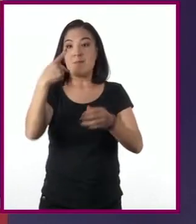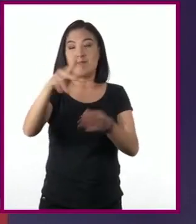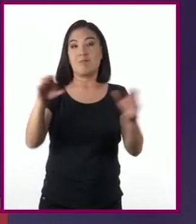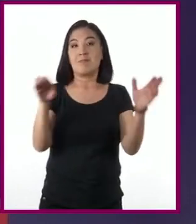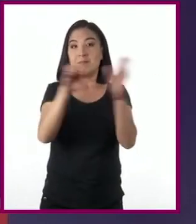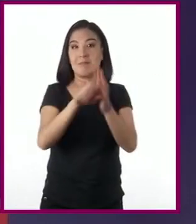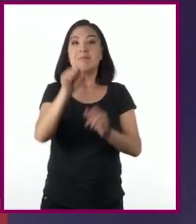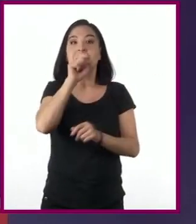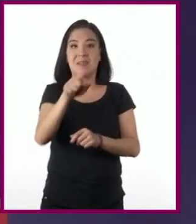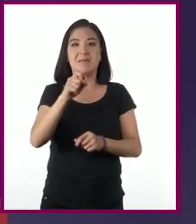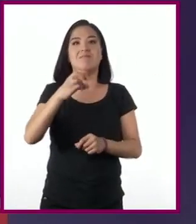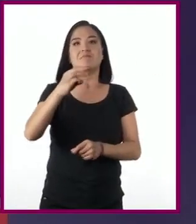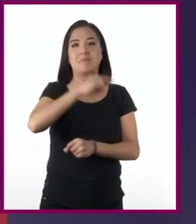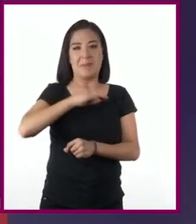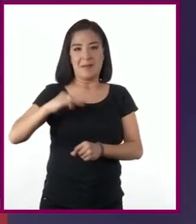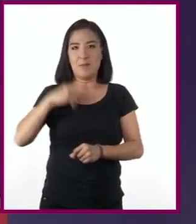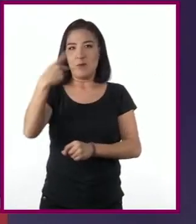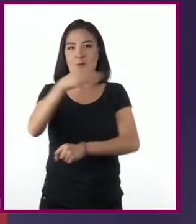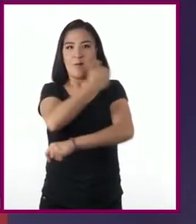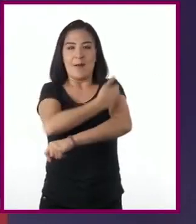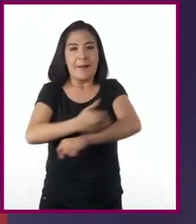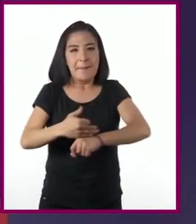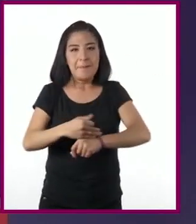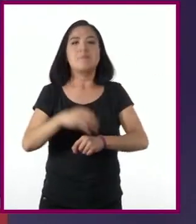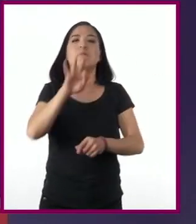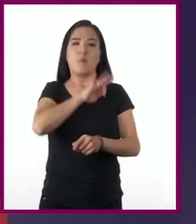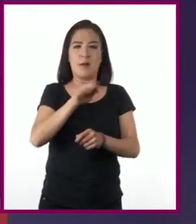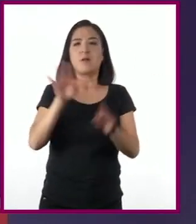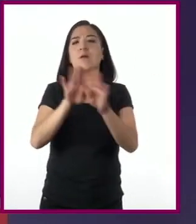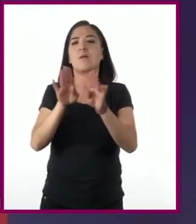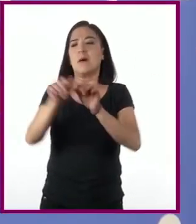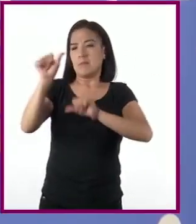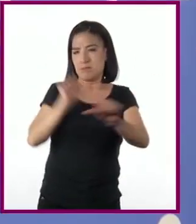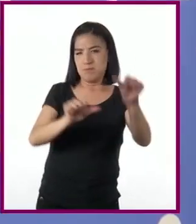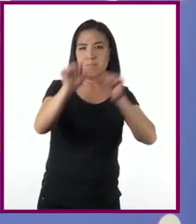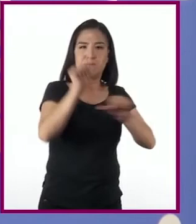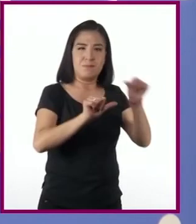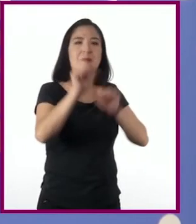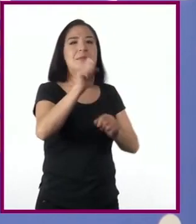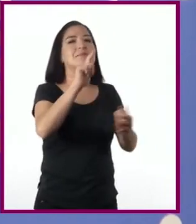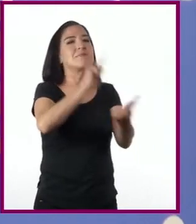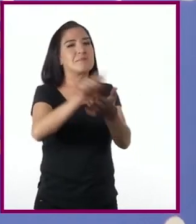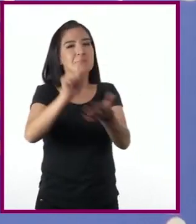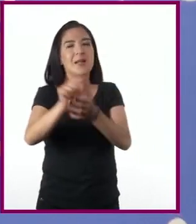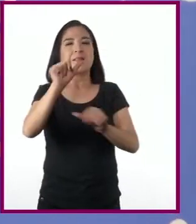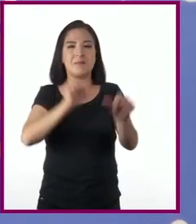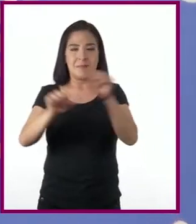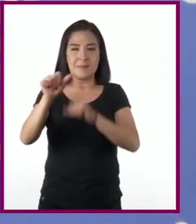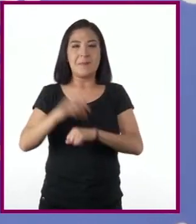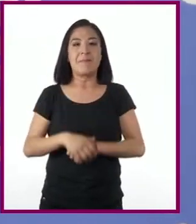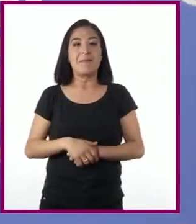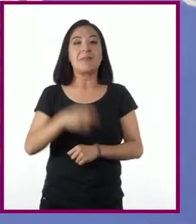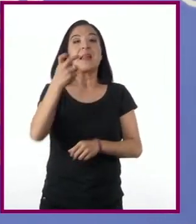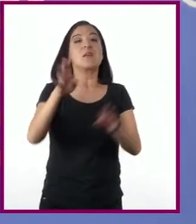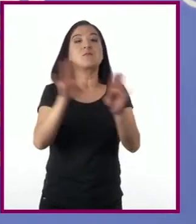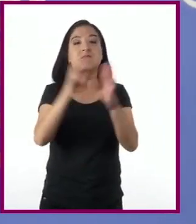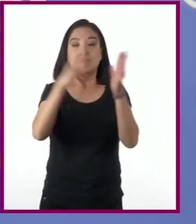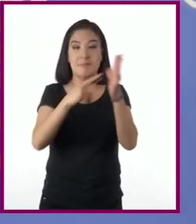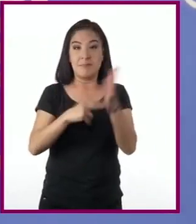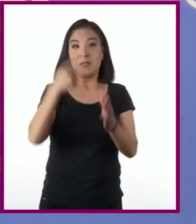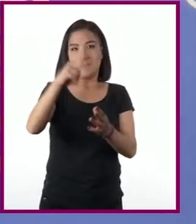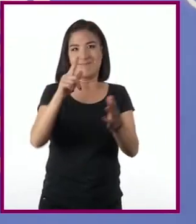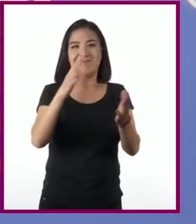familia, pueden turnarse en los quehaceres. Les propondré algunas reglas y ustedes en su